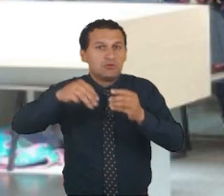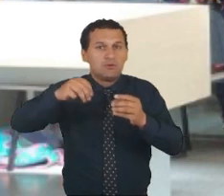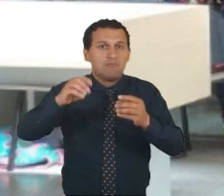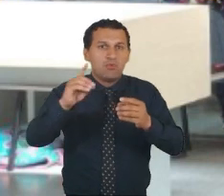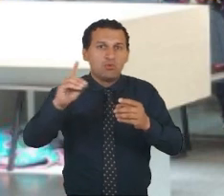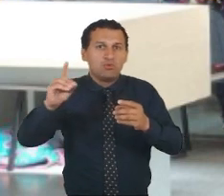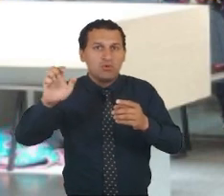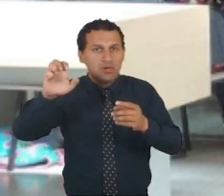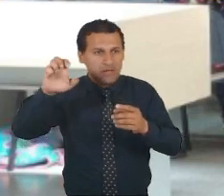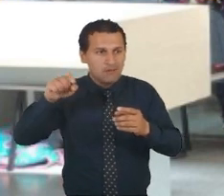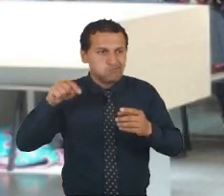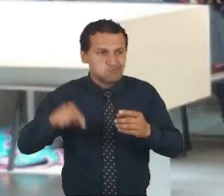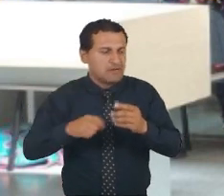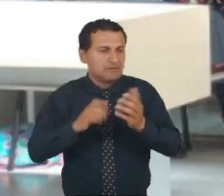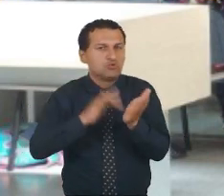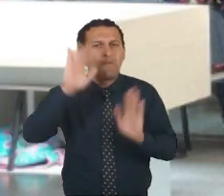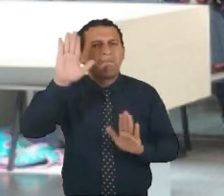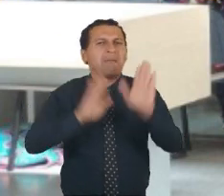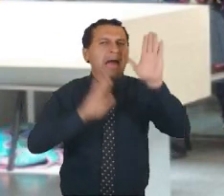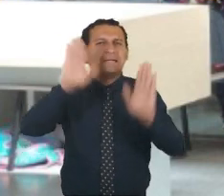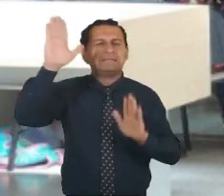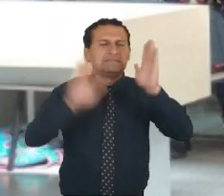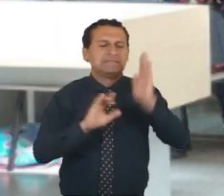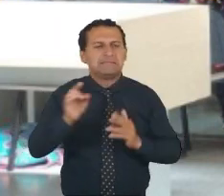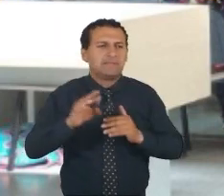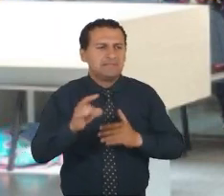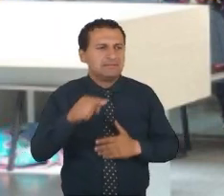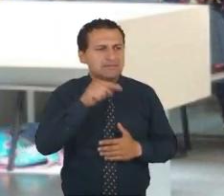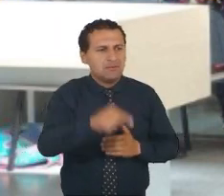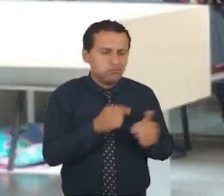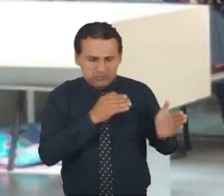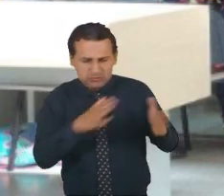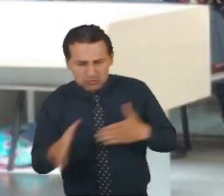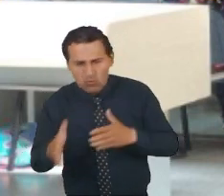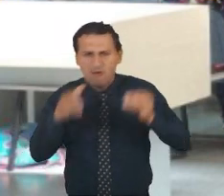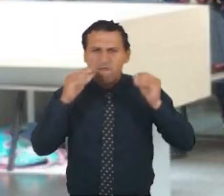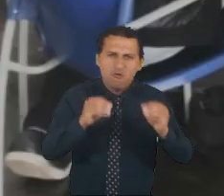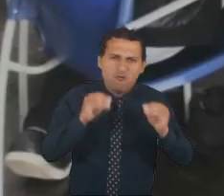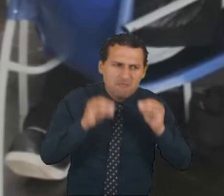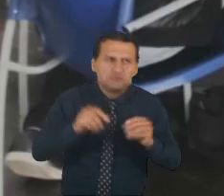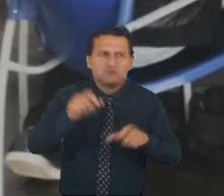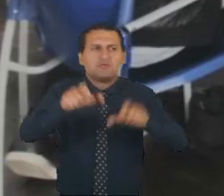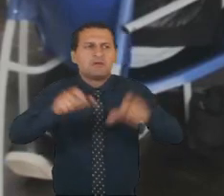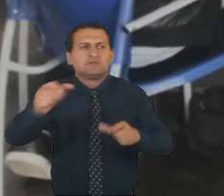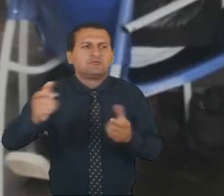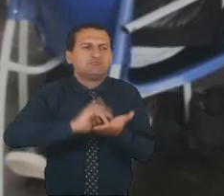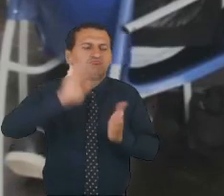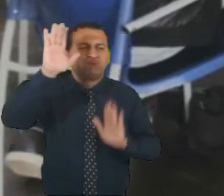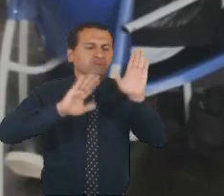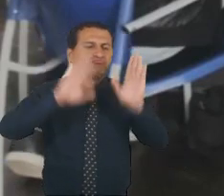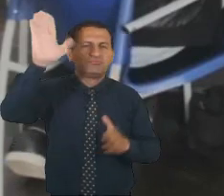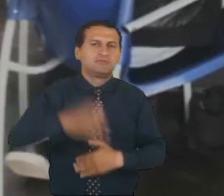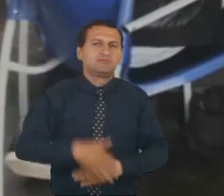la plataforma Moodle Participa en Chía.com, donde se han realizado los diferentes cursos y